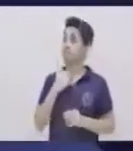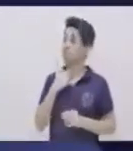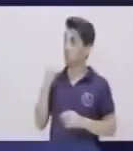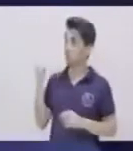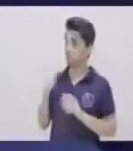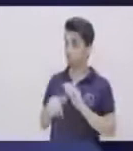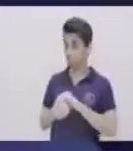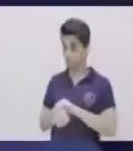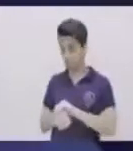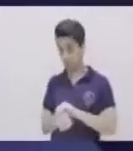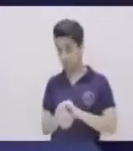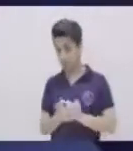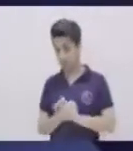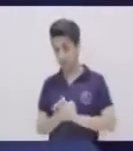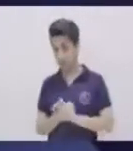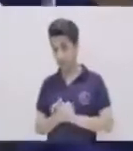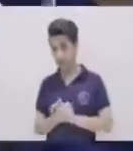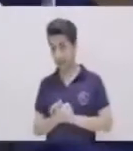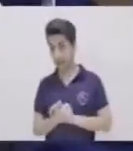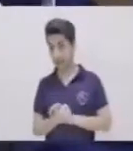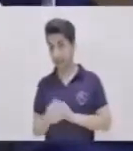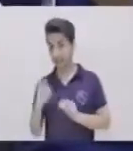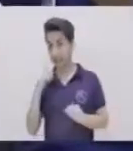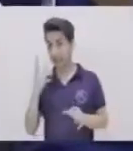¿No te gustó mucho el engaño de la tortuga